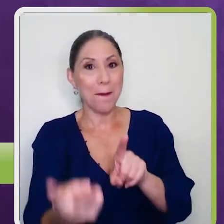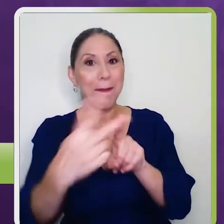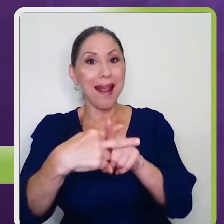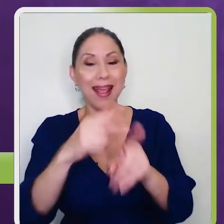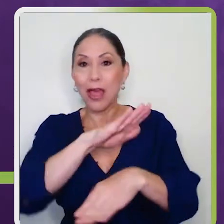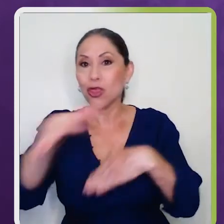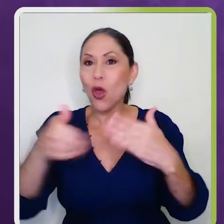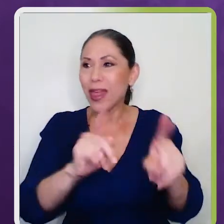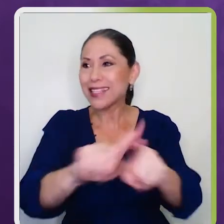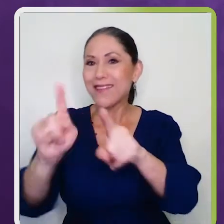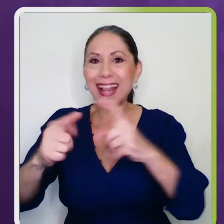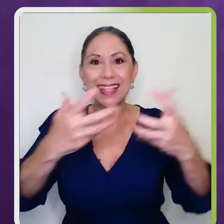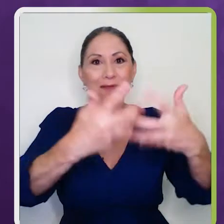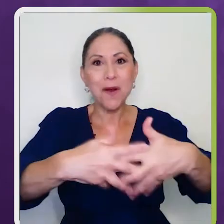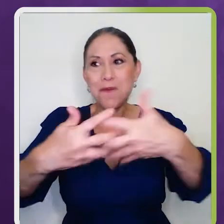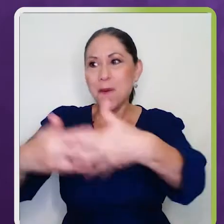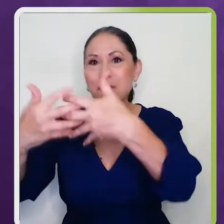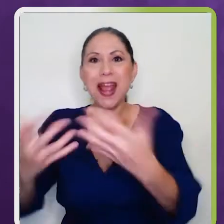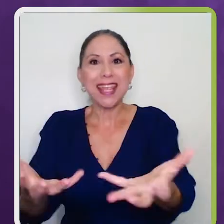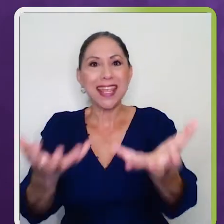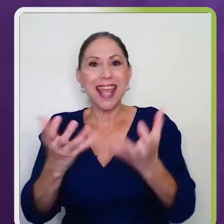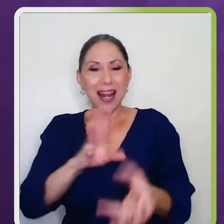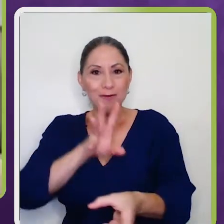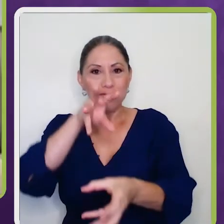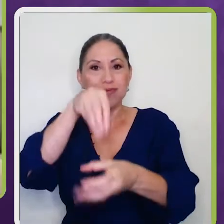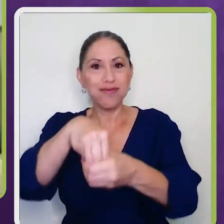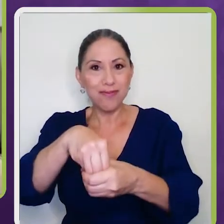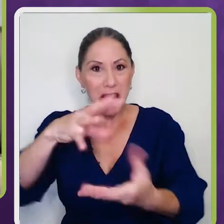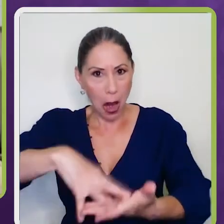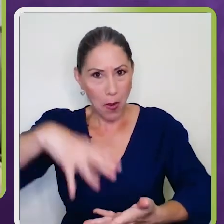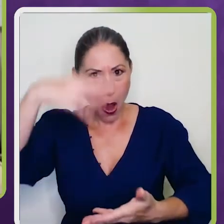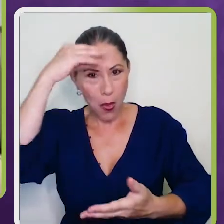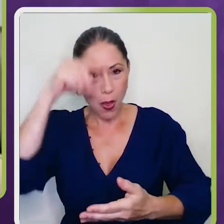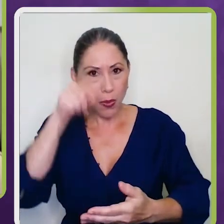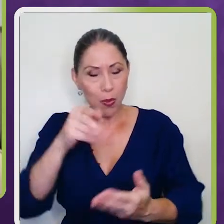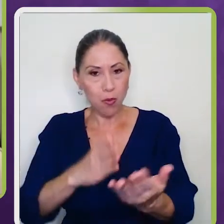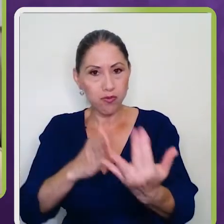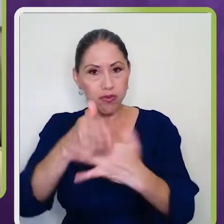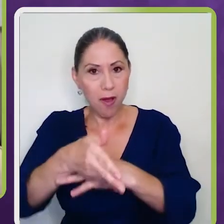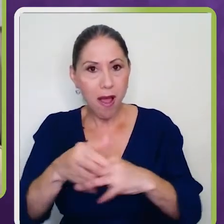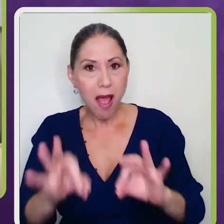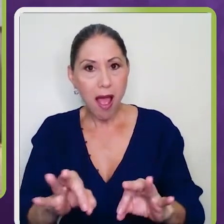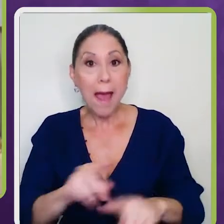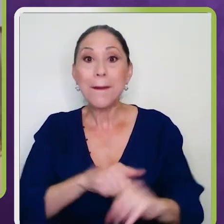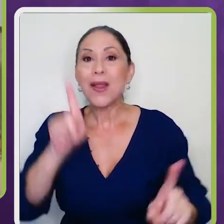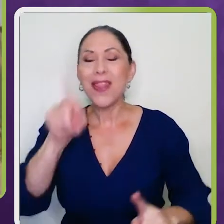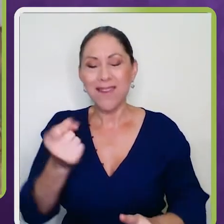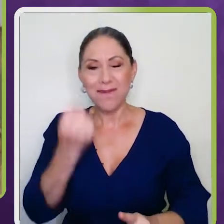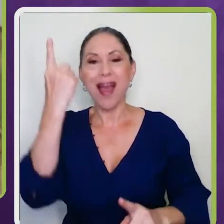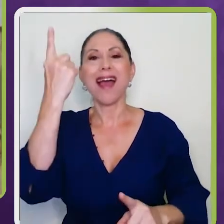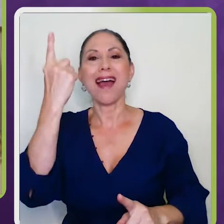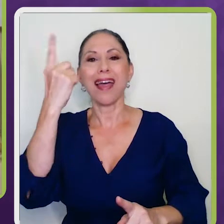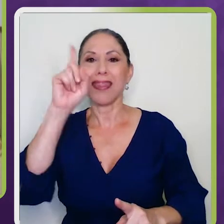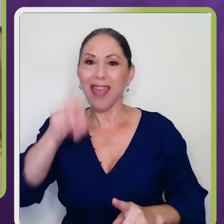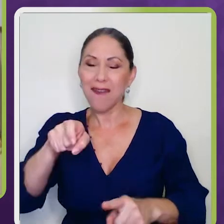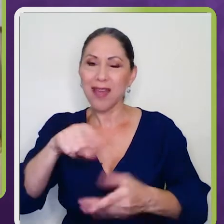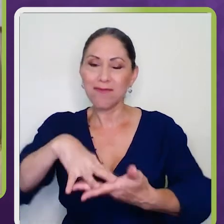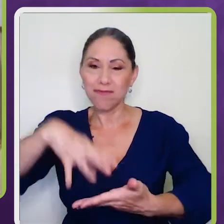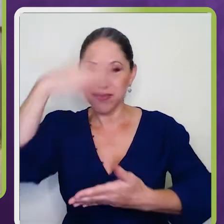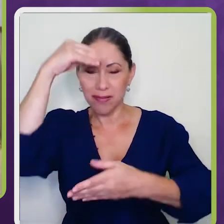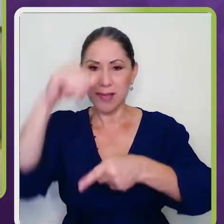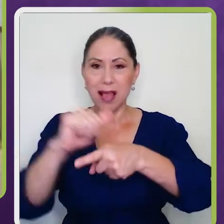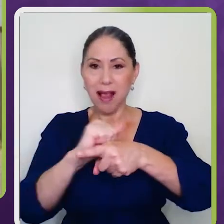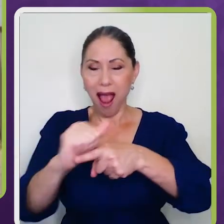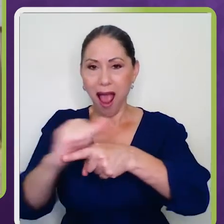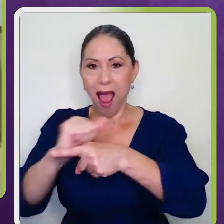quieran incorporarse y aprender al respecto. Pero sí también tenemos que tener claro que hay que capacitarse. Que tenemos